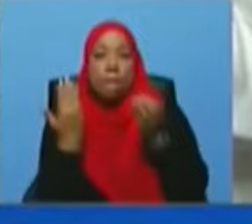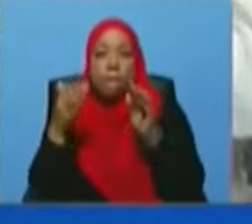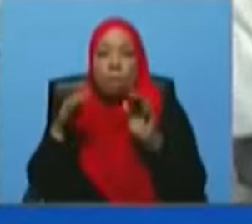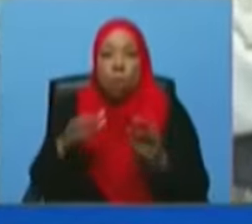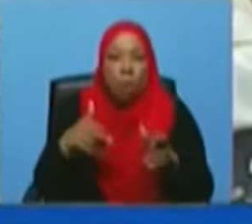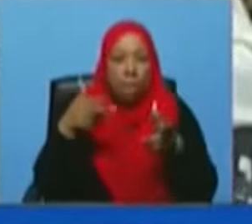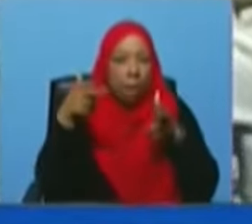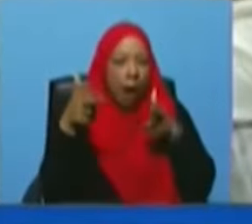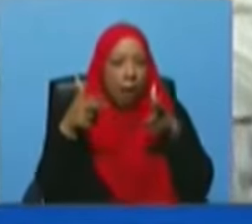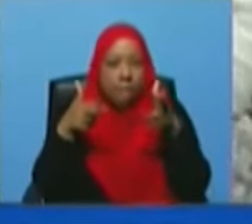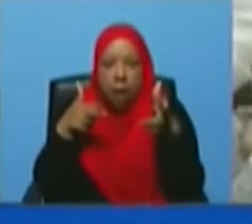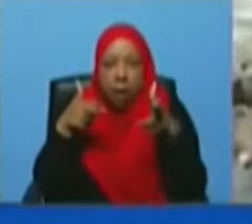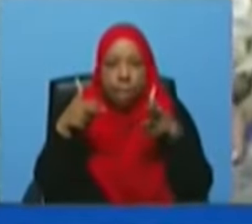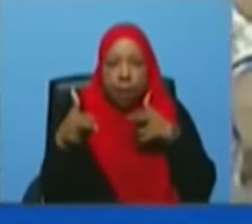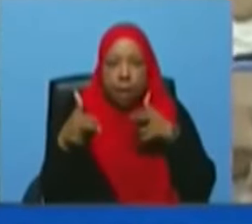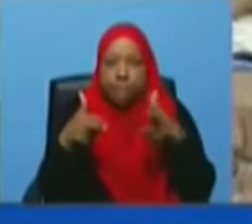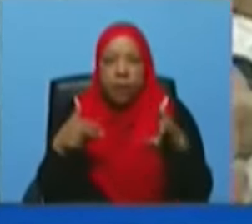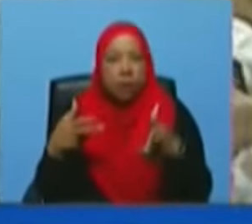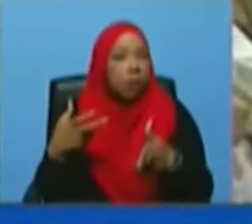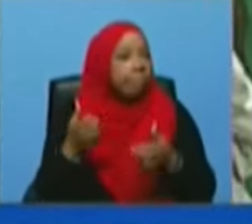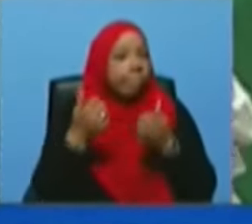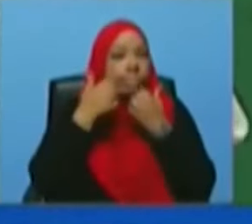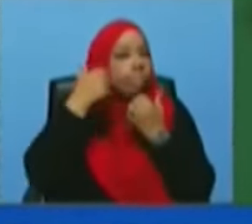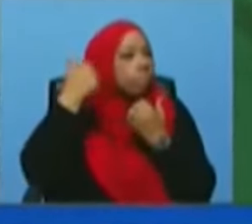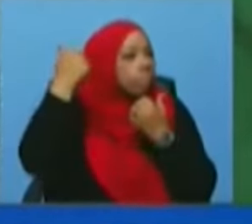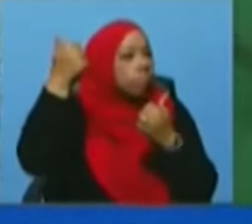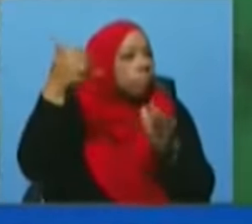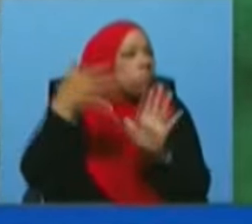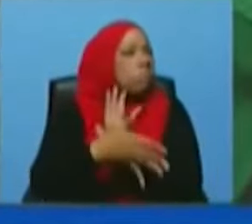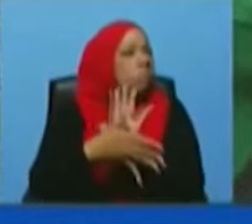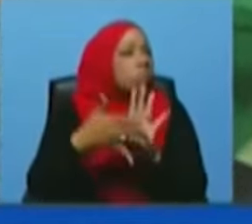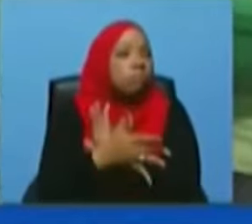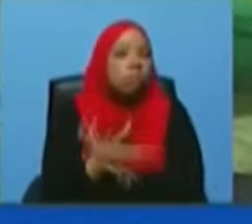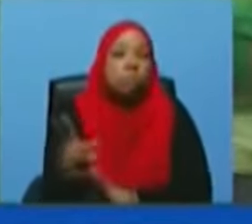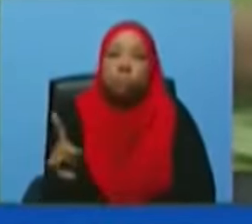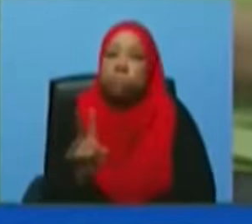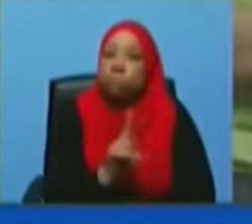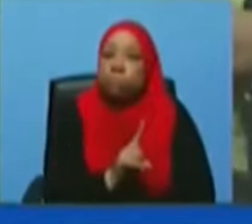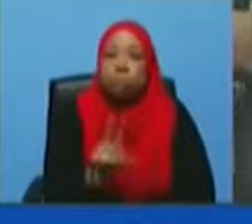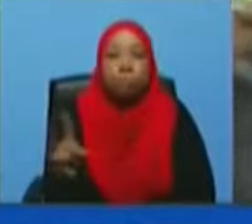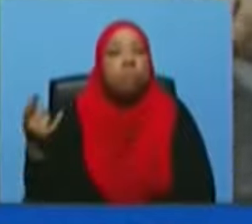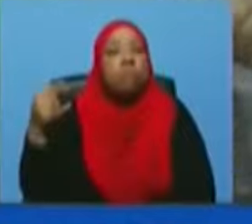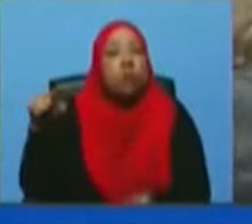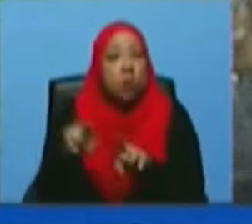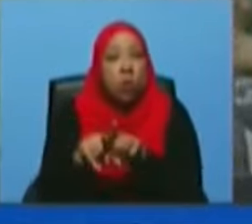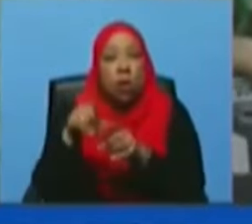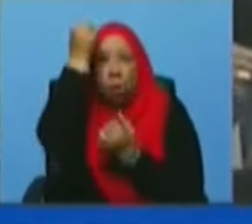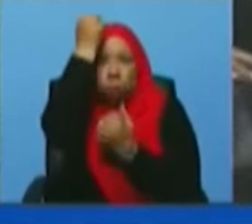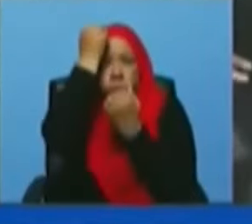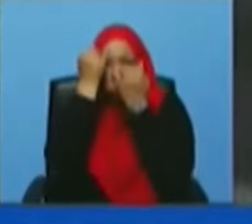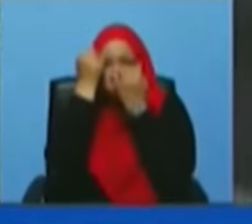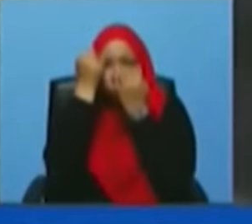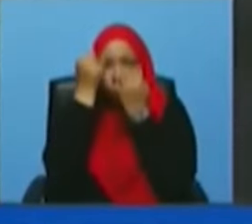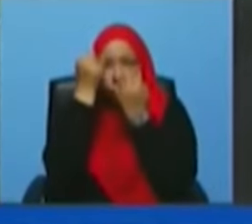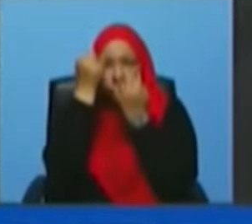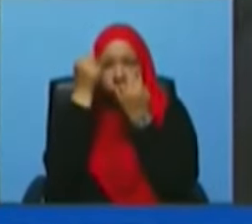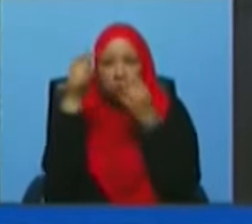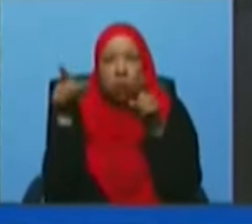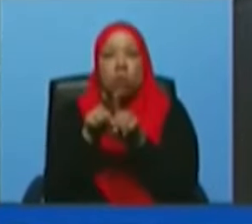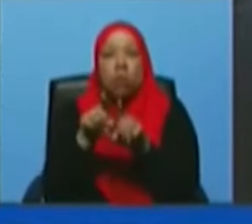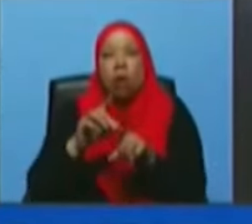pistola no eso no protesta eso es terrorismo pero más